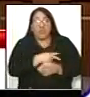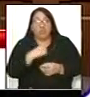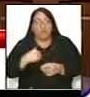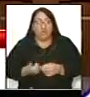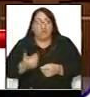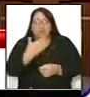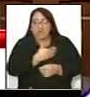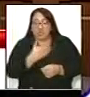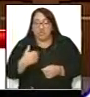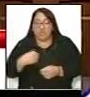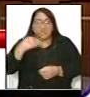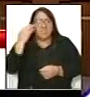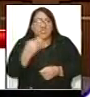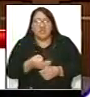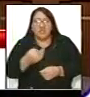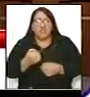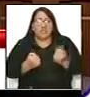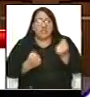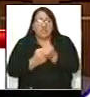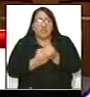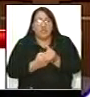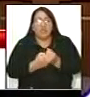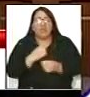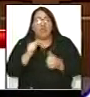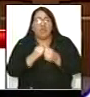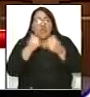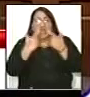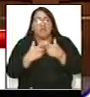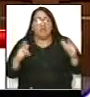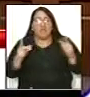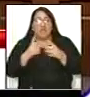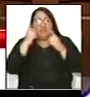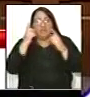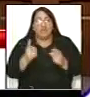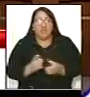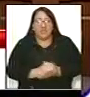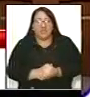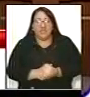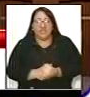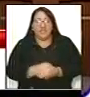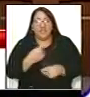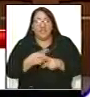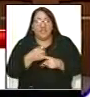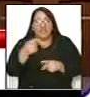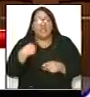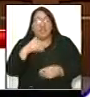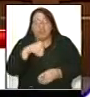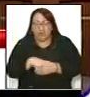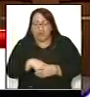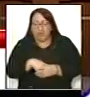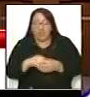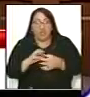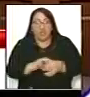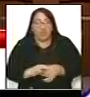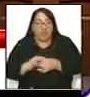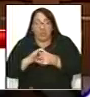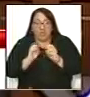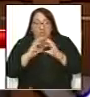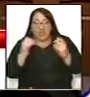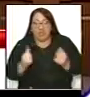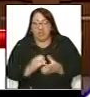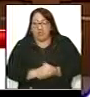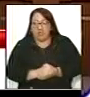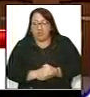presidenta, siempre estará por la causa de la libertad y la democracia. Y por eso nuestro voto es unánime el día de